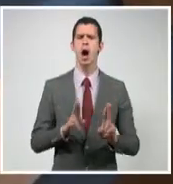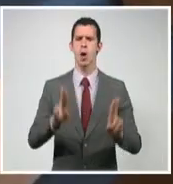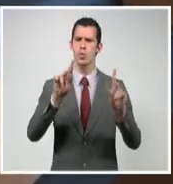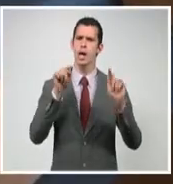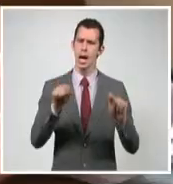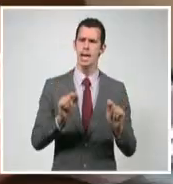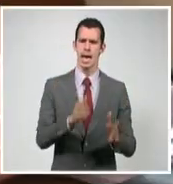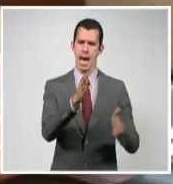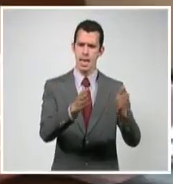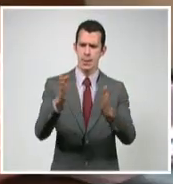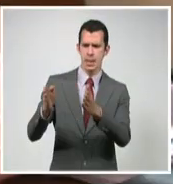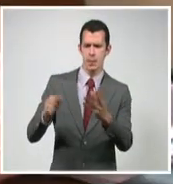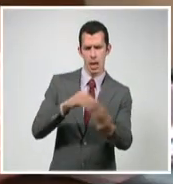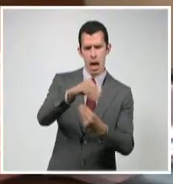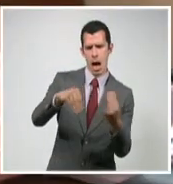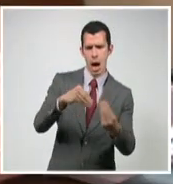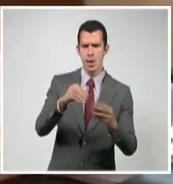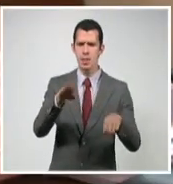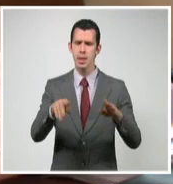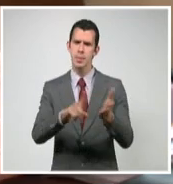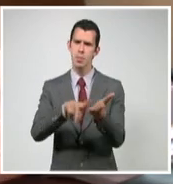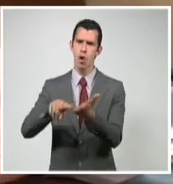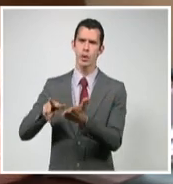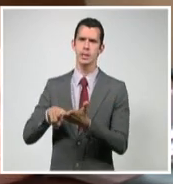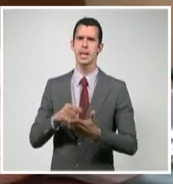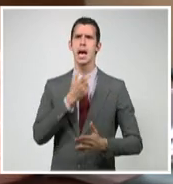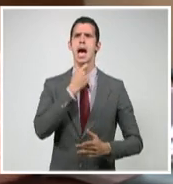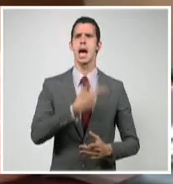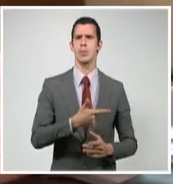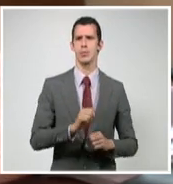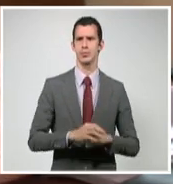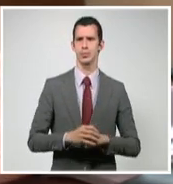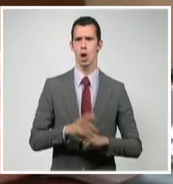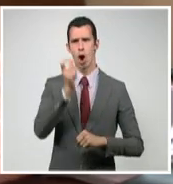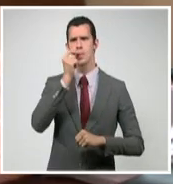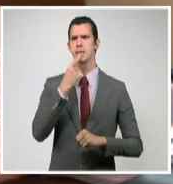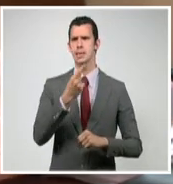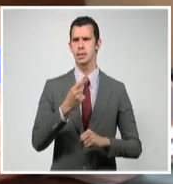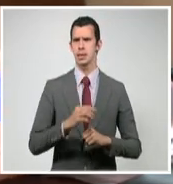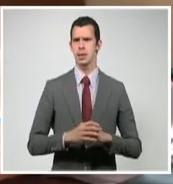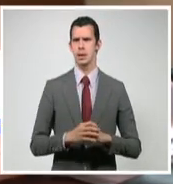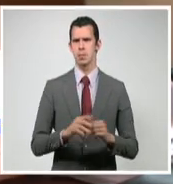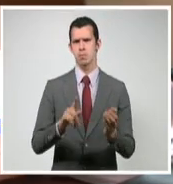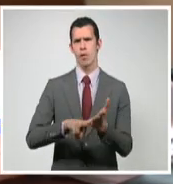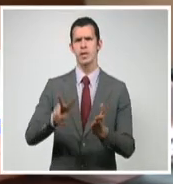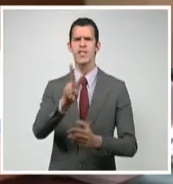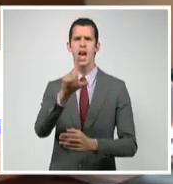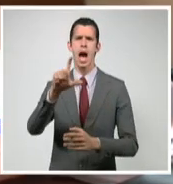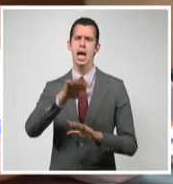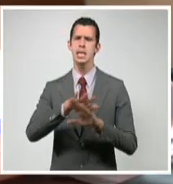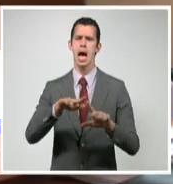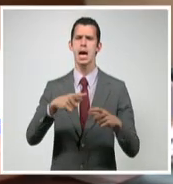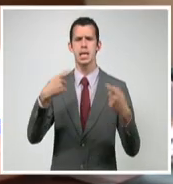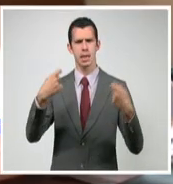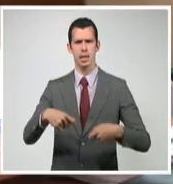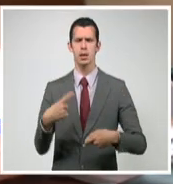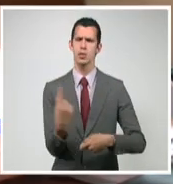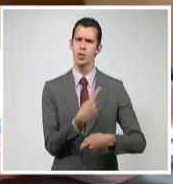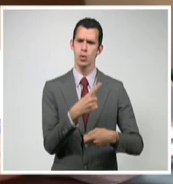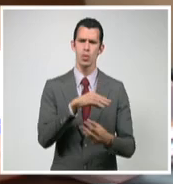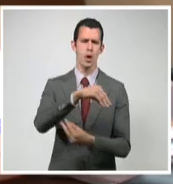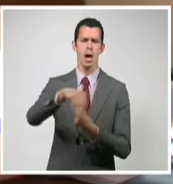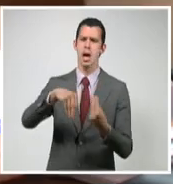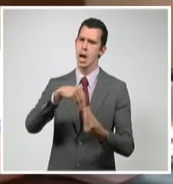territorios del país en caso de la provincia de villa clara decide pasar la provincia y todos sus municipios